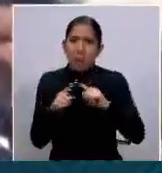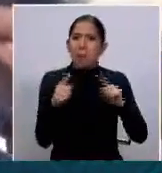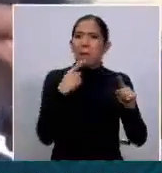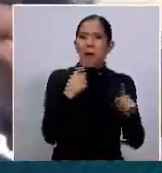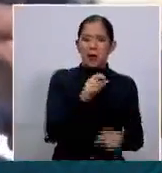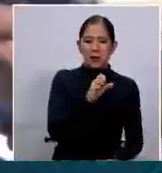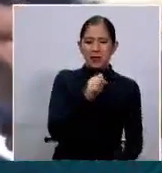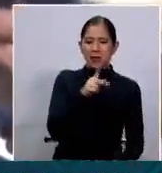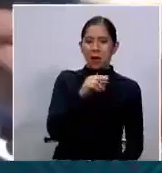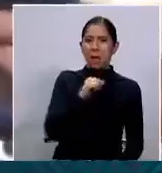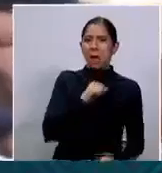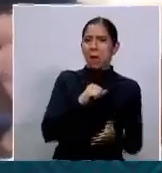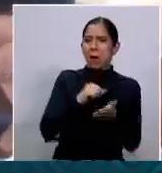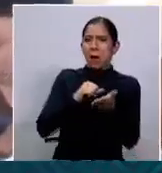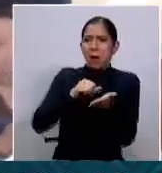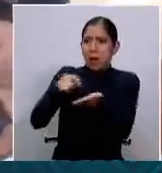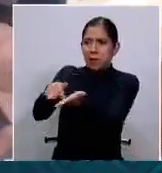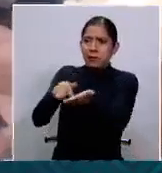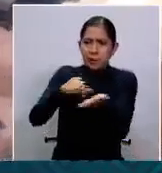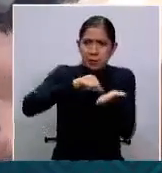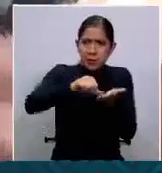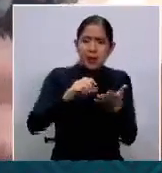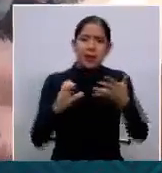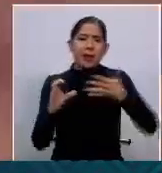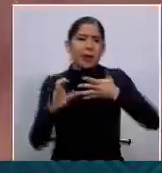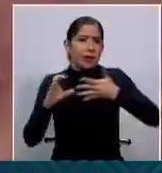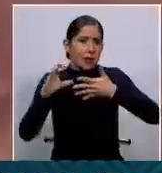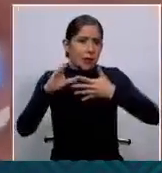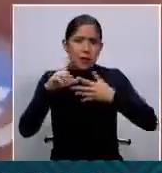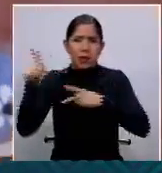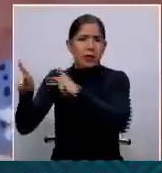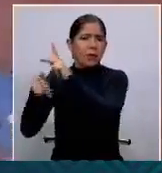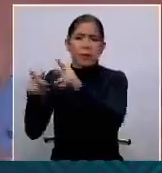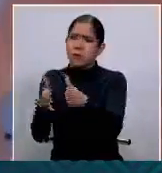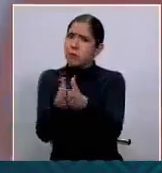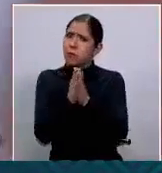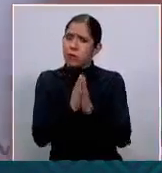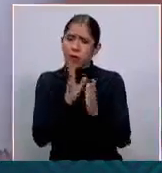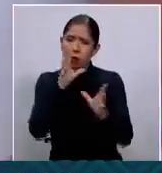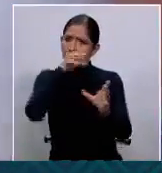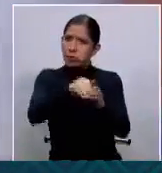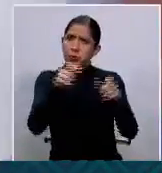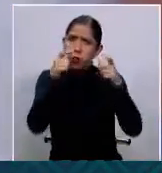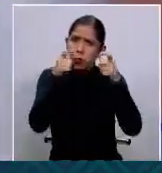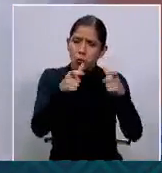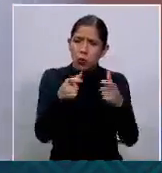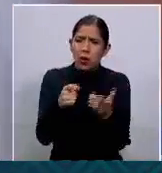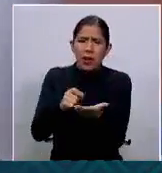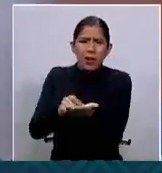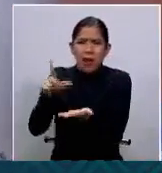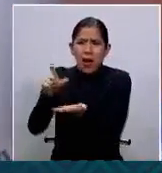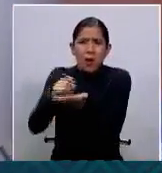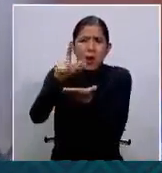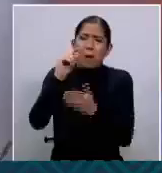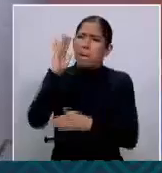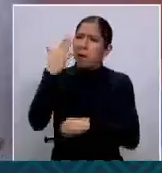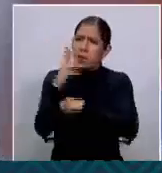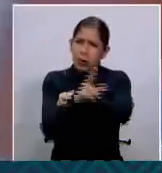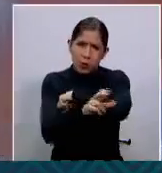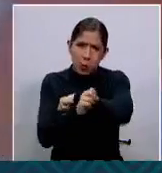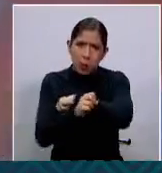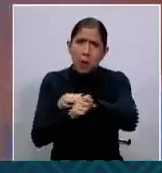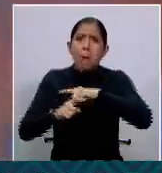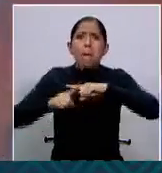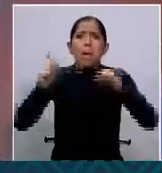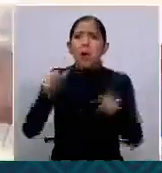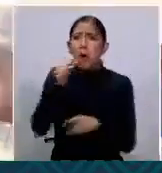APS intervenga a la empresa municipal. Consideran que las tarifas elevadas son un robo y lo más preocupante es que reciben agua solo